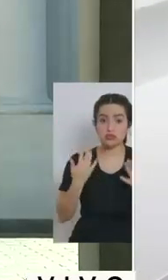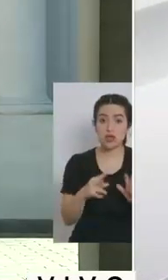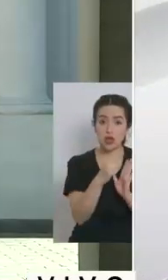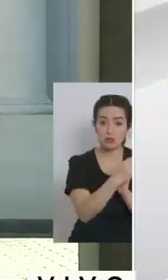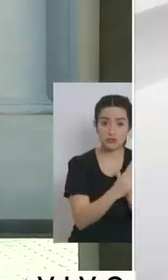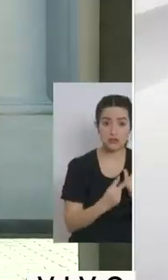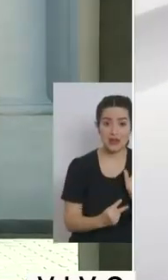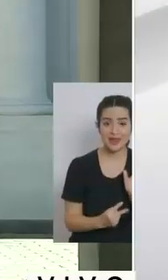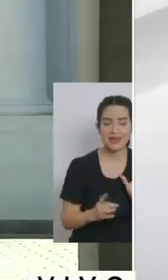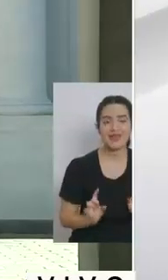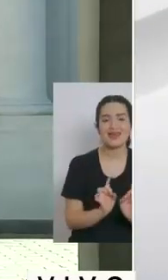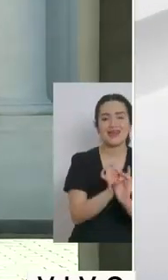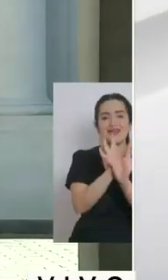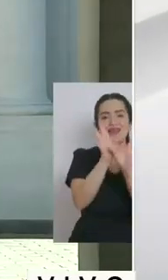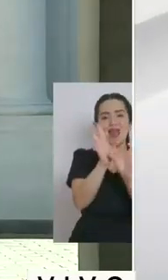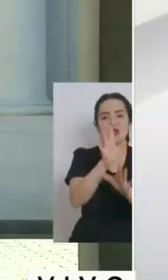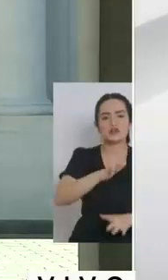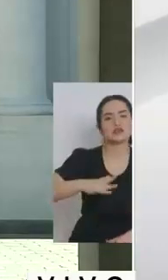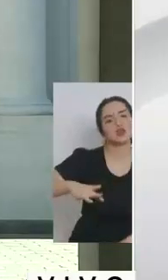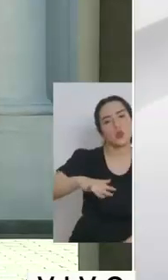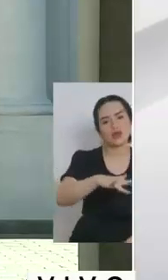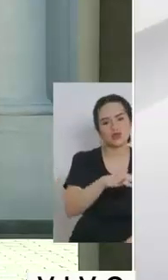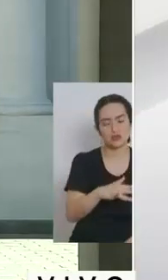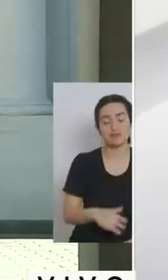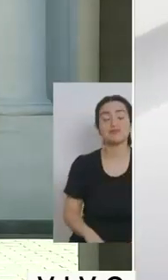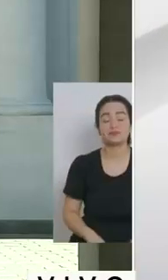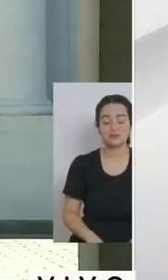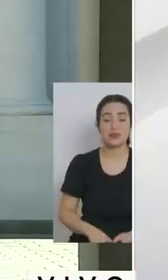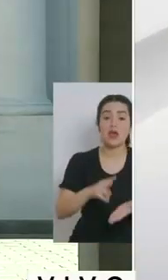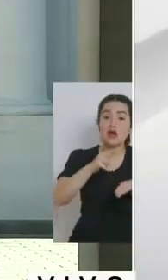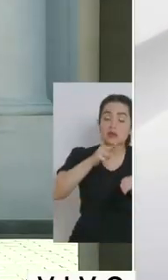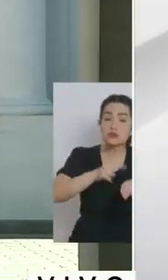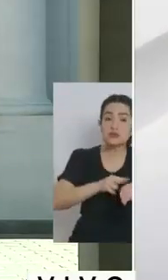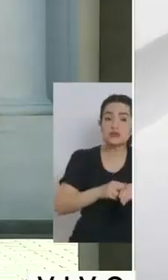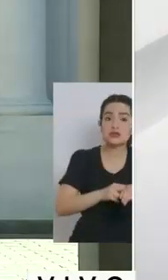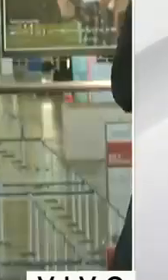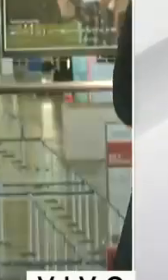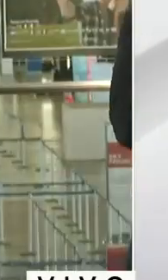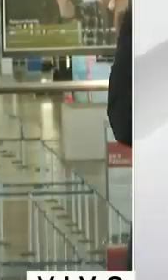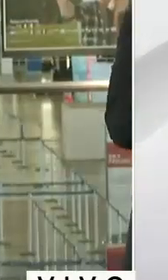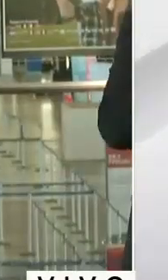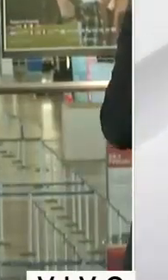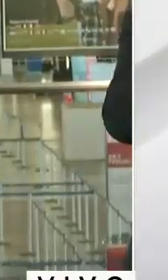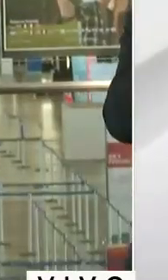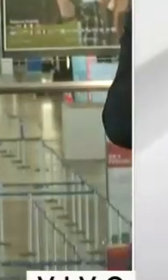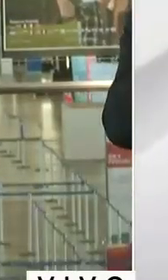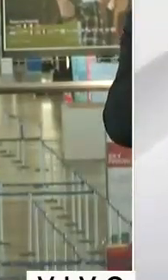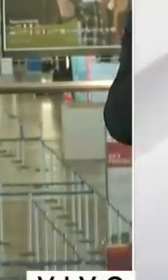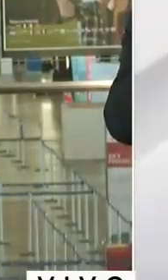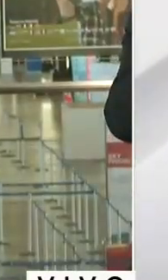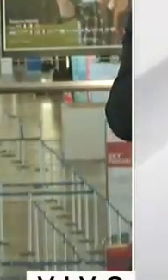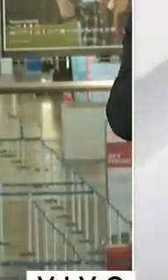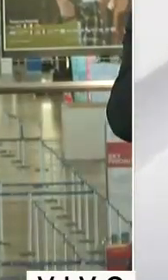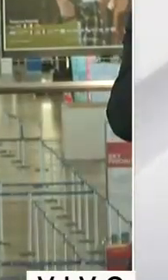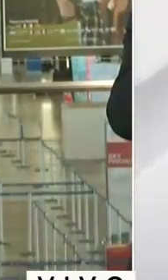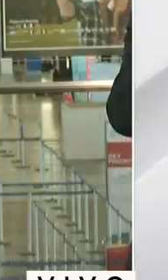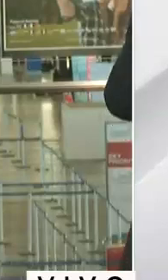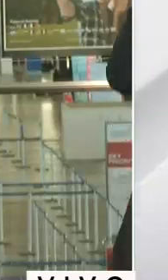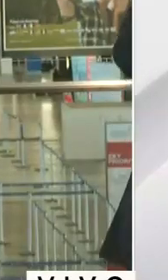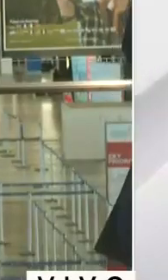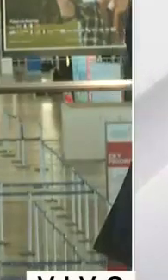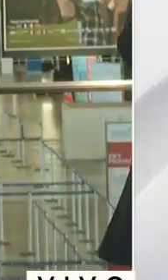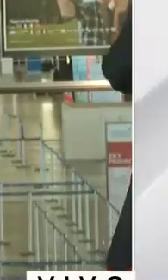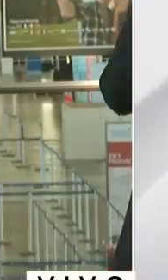en el gobierno, reacciona y lo llama para que efectivamente deje el cargo a disposición, de tal manera de que no quedaba a ninguna